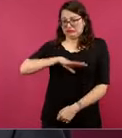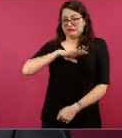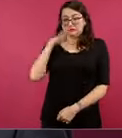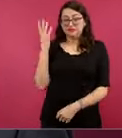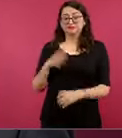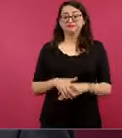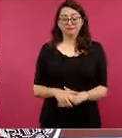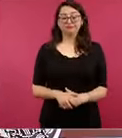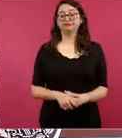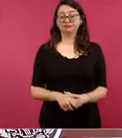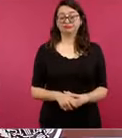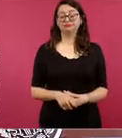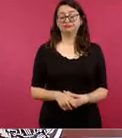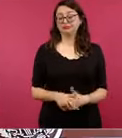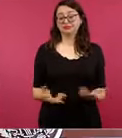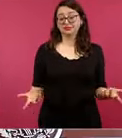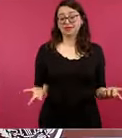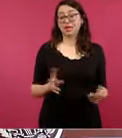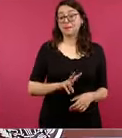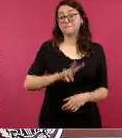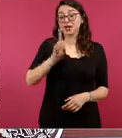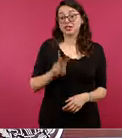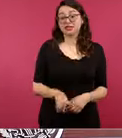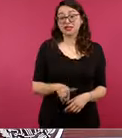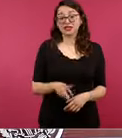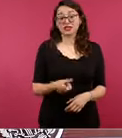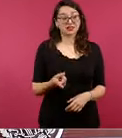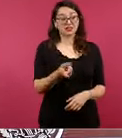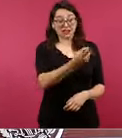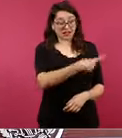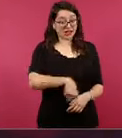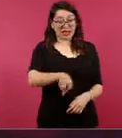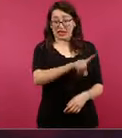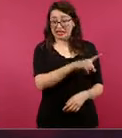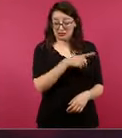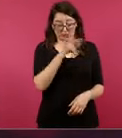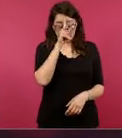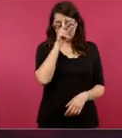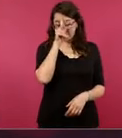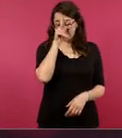guerras sucias. Sí, más